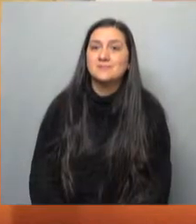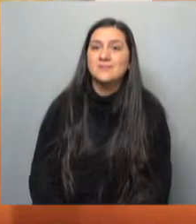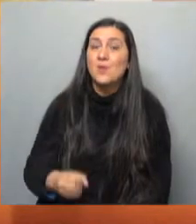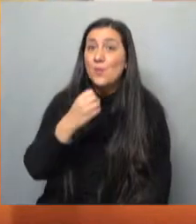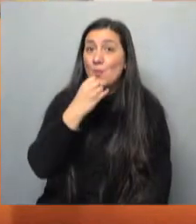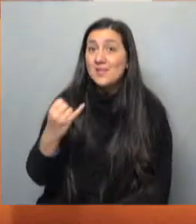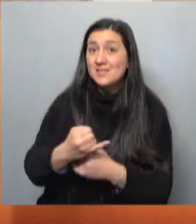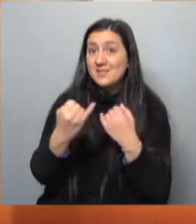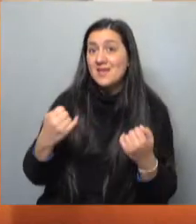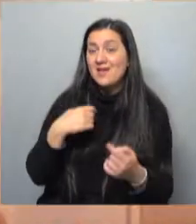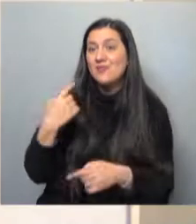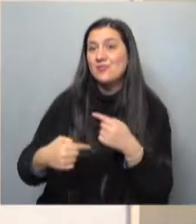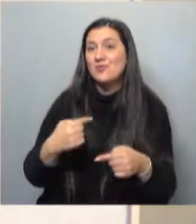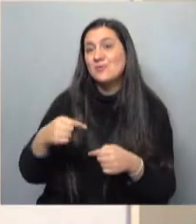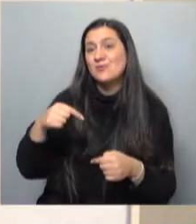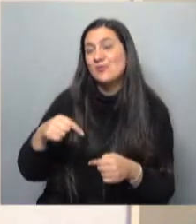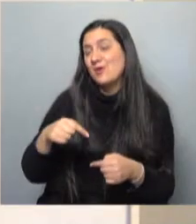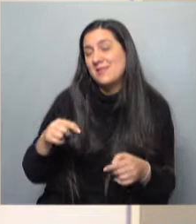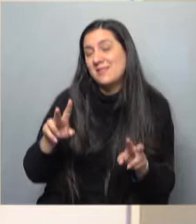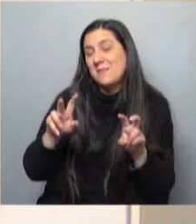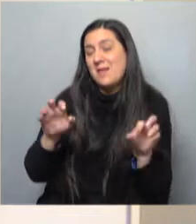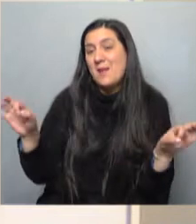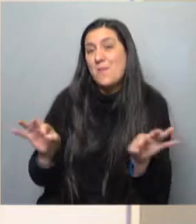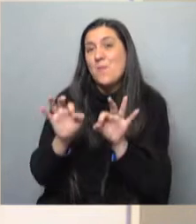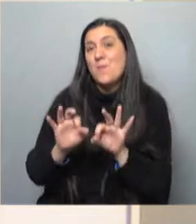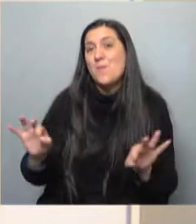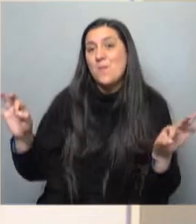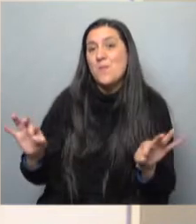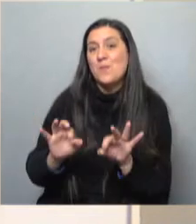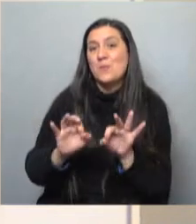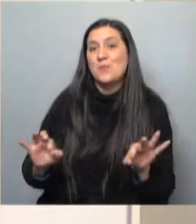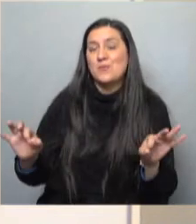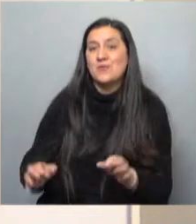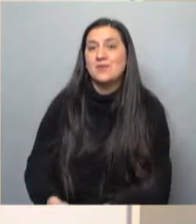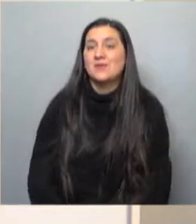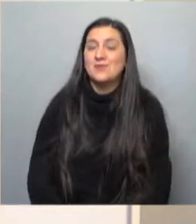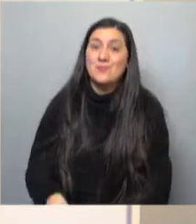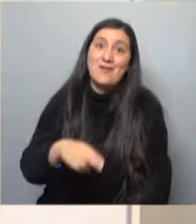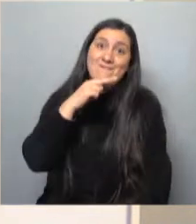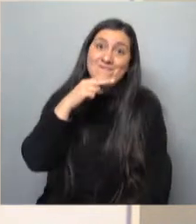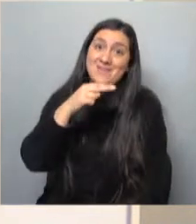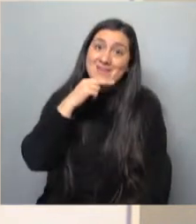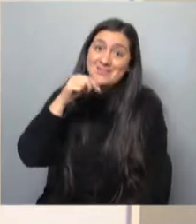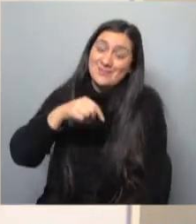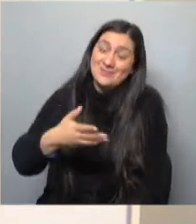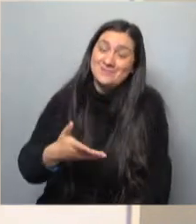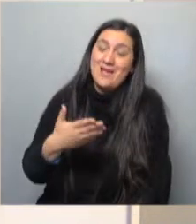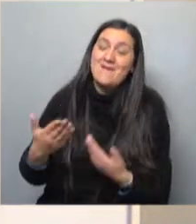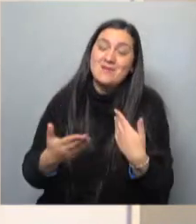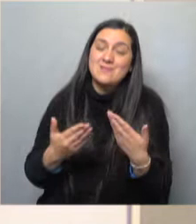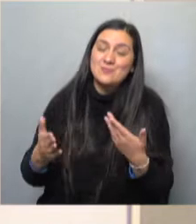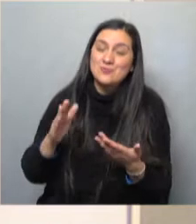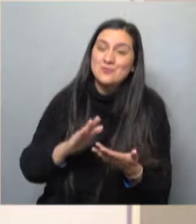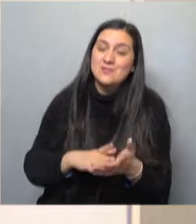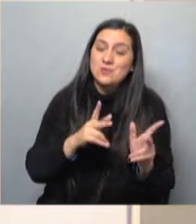Buen día, Josema, y seguimos en esta onda musical que se viene llevando como buen viernes en el programa. Vamos a estar hablando de